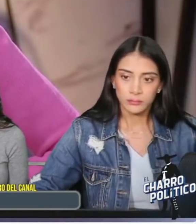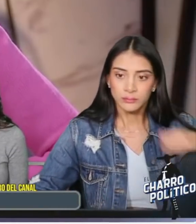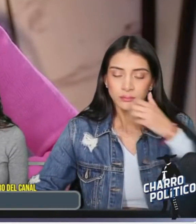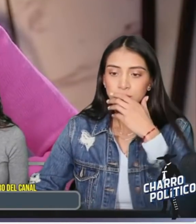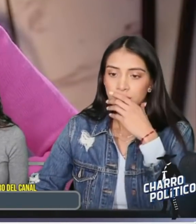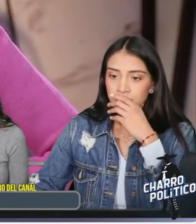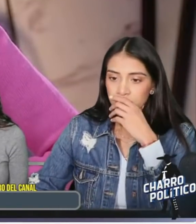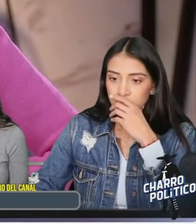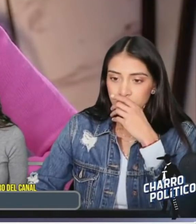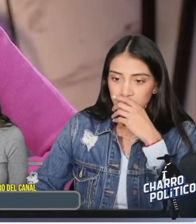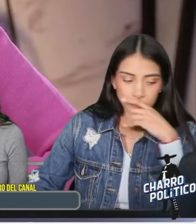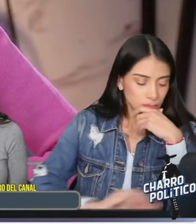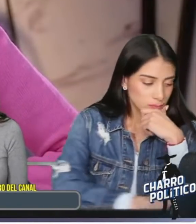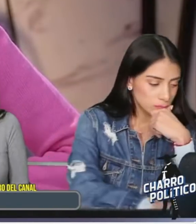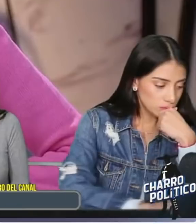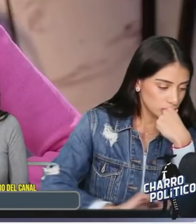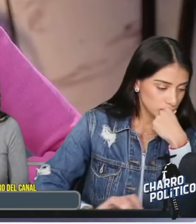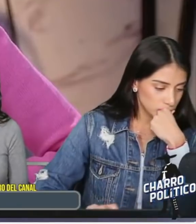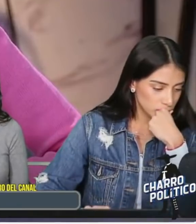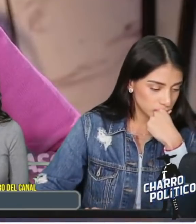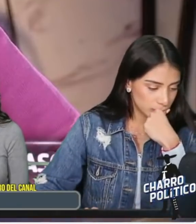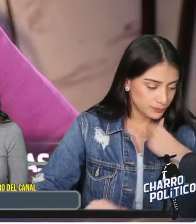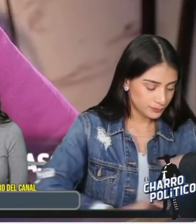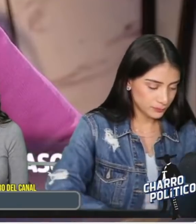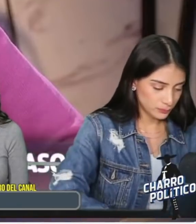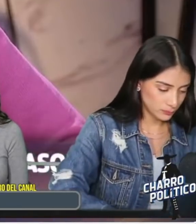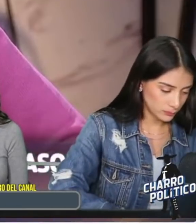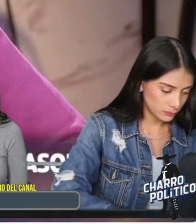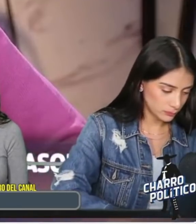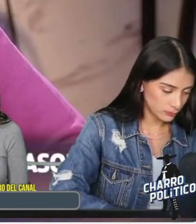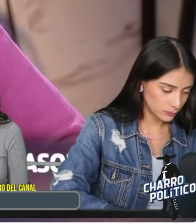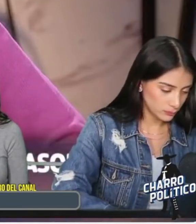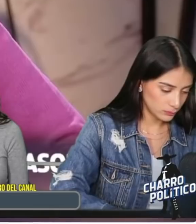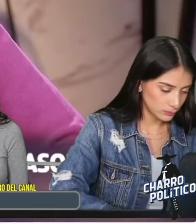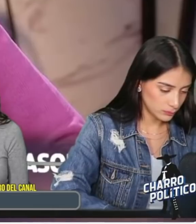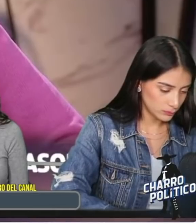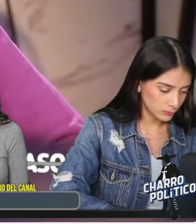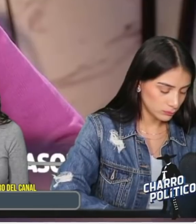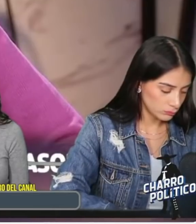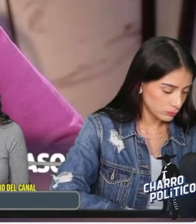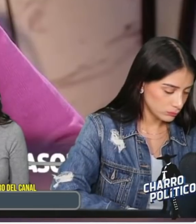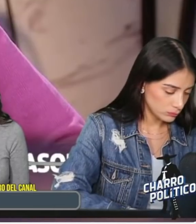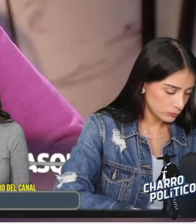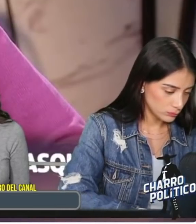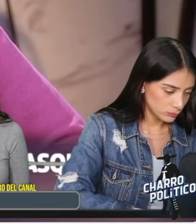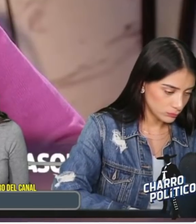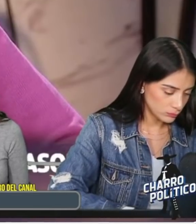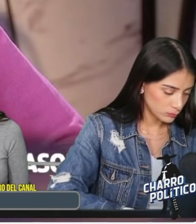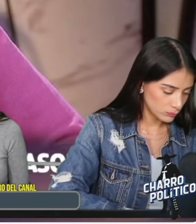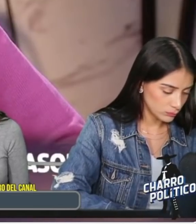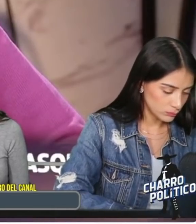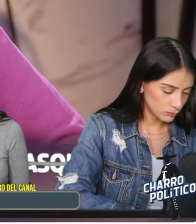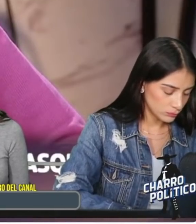y que estaban en la disyuntiva de ponerle un marcapasos. ¿Qué han pensado al respecto? Pues